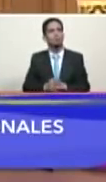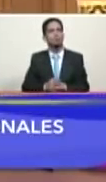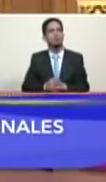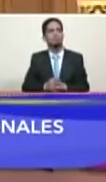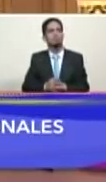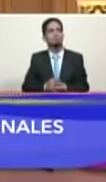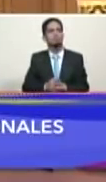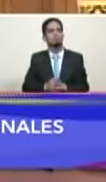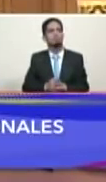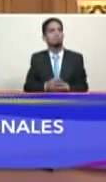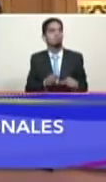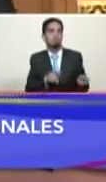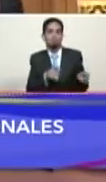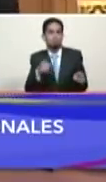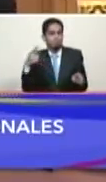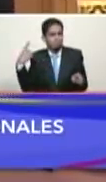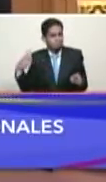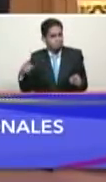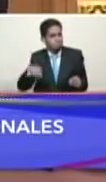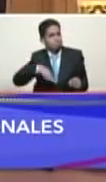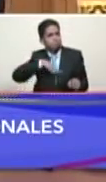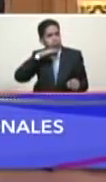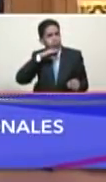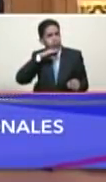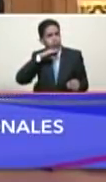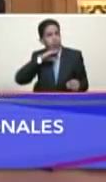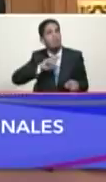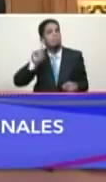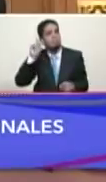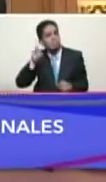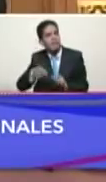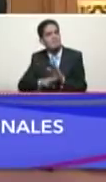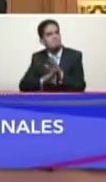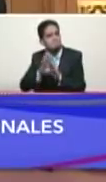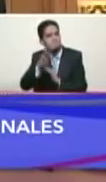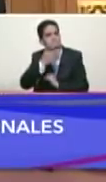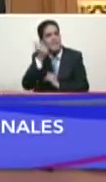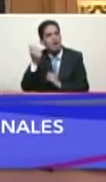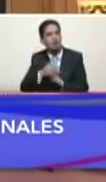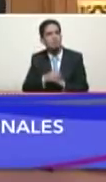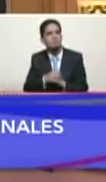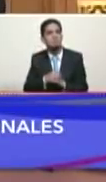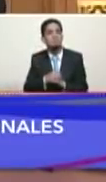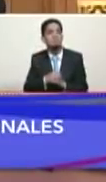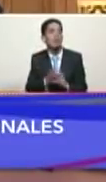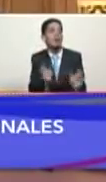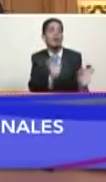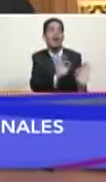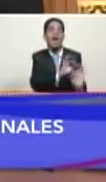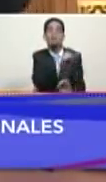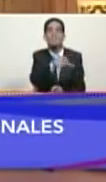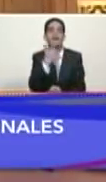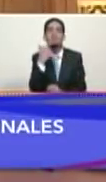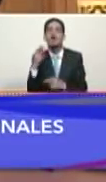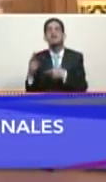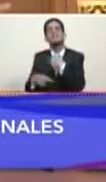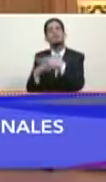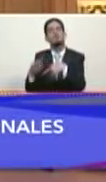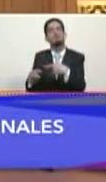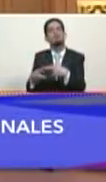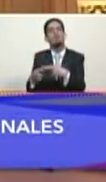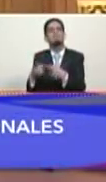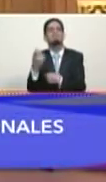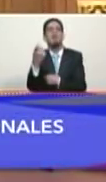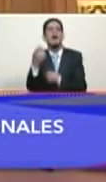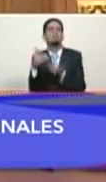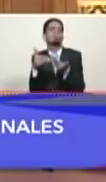trabajo, lo demás lo tenemos. Tenemos que mejorarlo todo. Que nadie crea, todavía la revolución está por hacer.